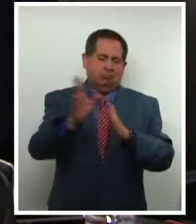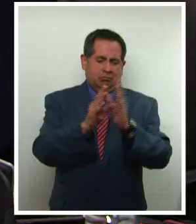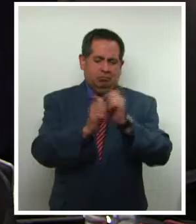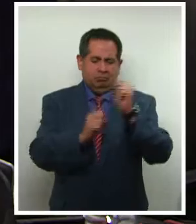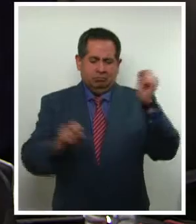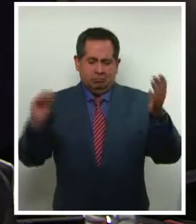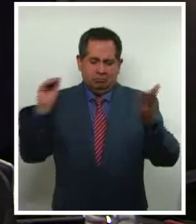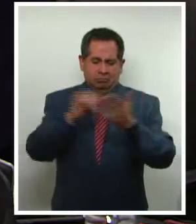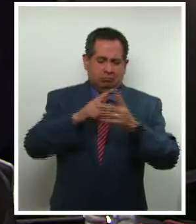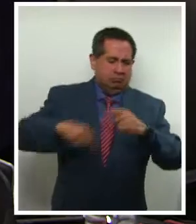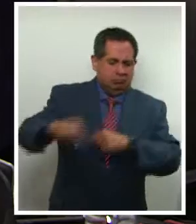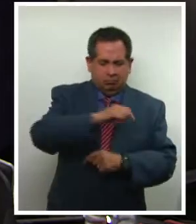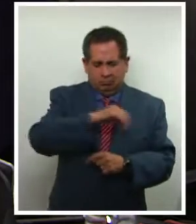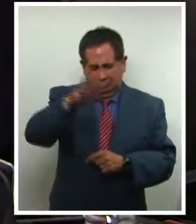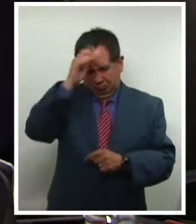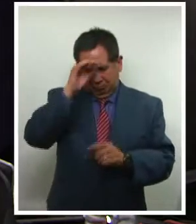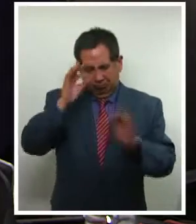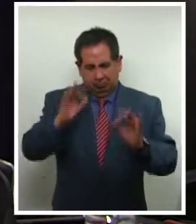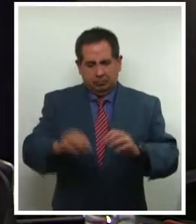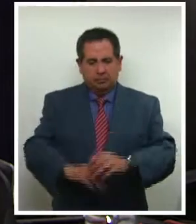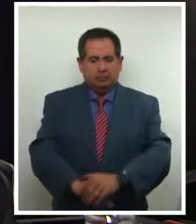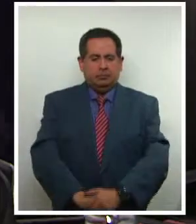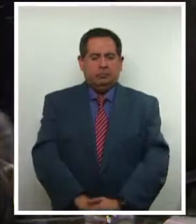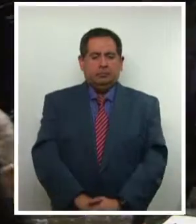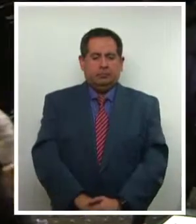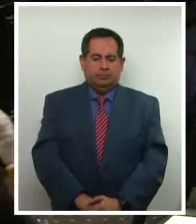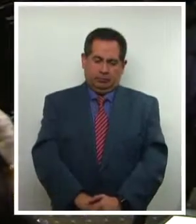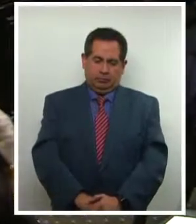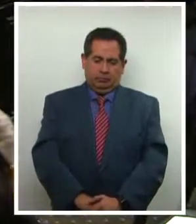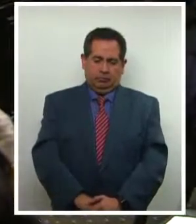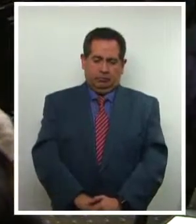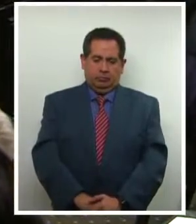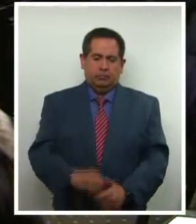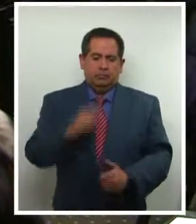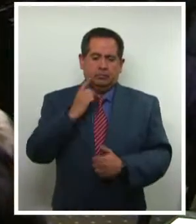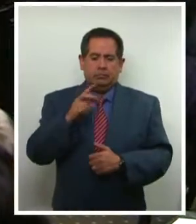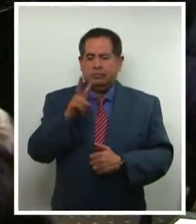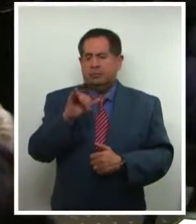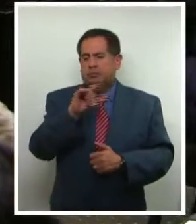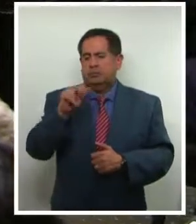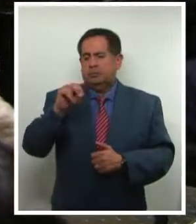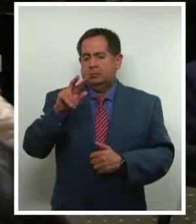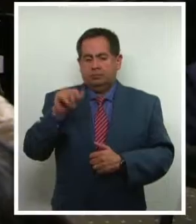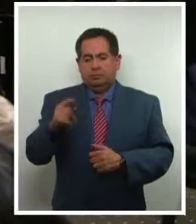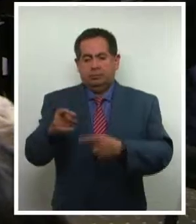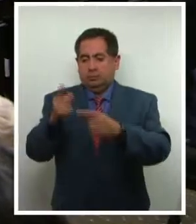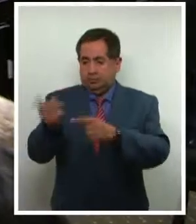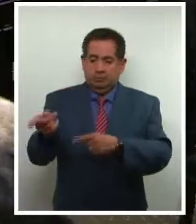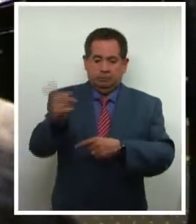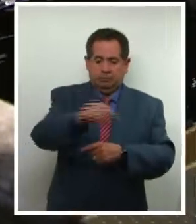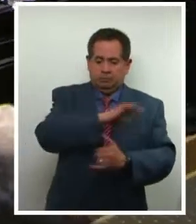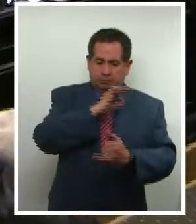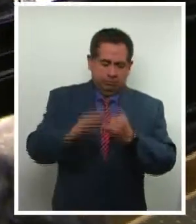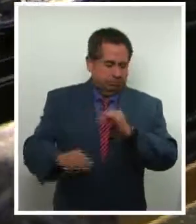y no el producto de su consenso. Diputado Gómez Villanueva, y pasamos a adoptar una resolución.